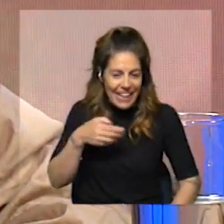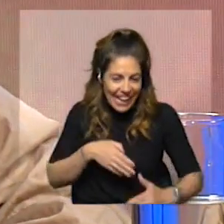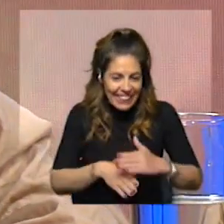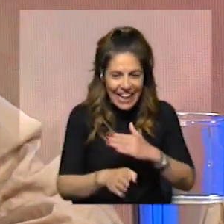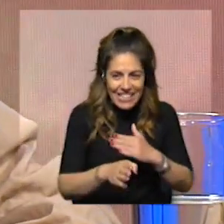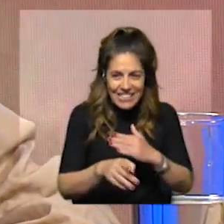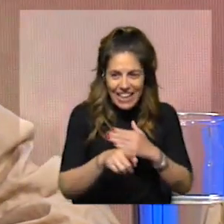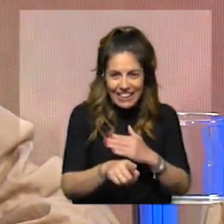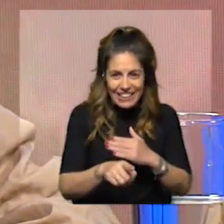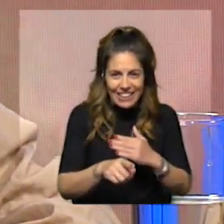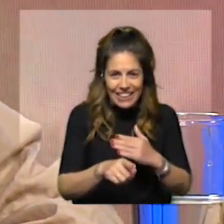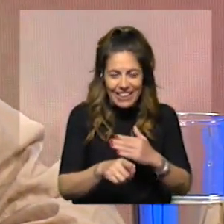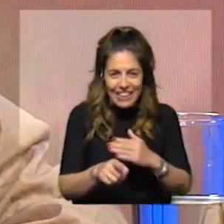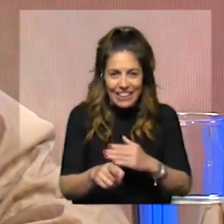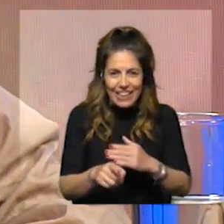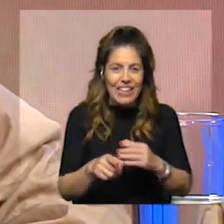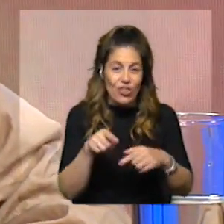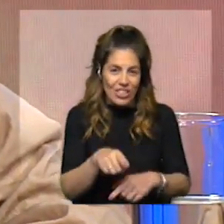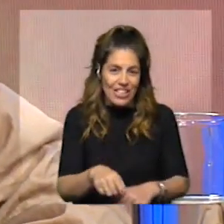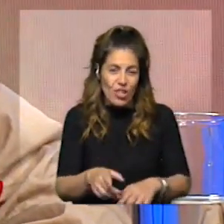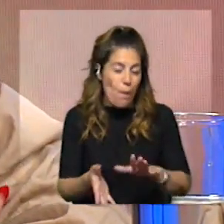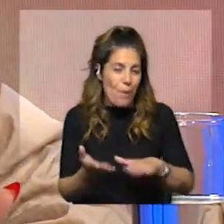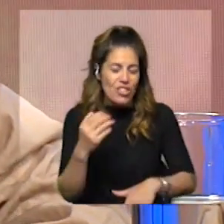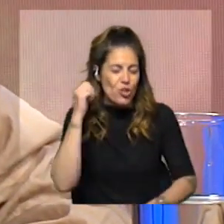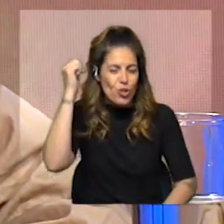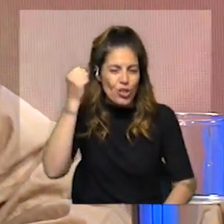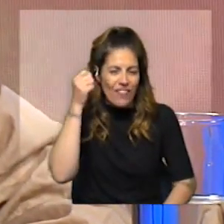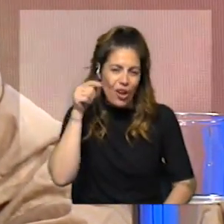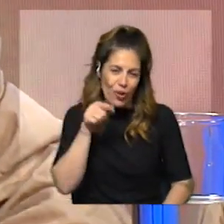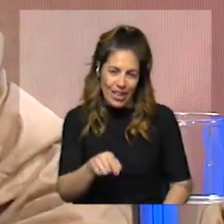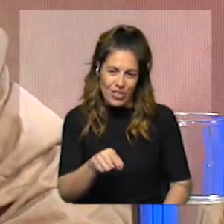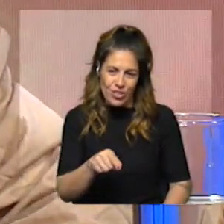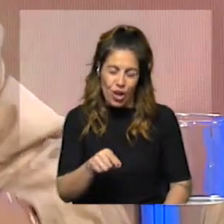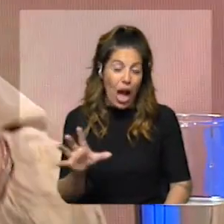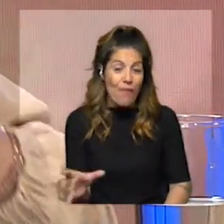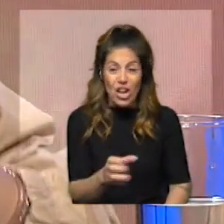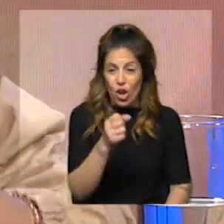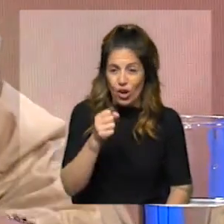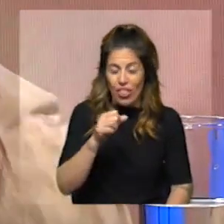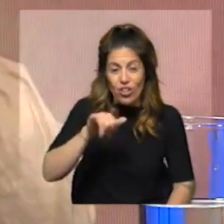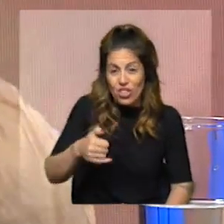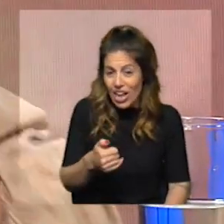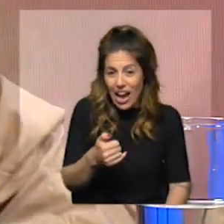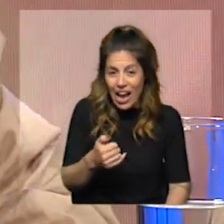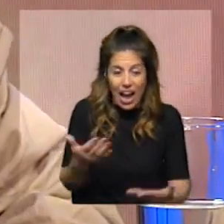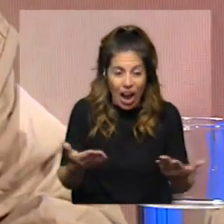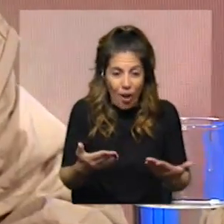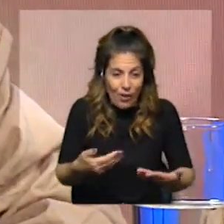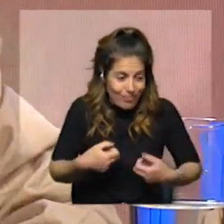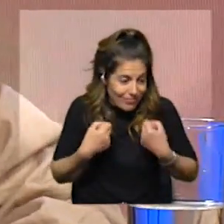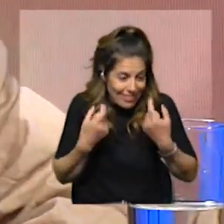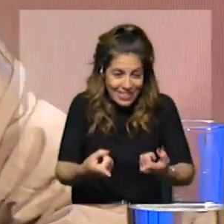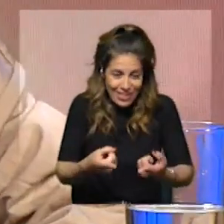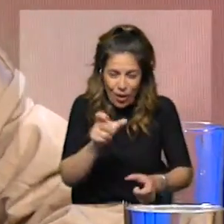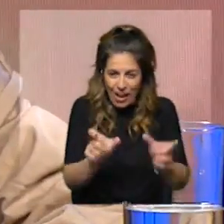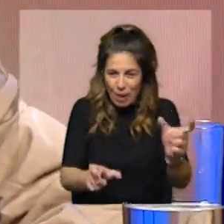la entrada. Entonces, creo que más que nada soñaba con eso y haberlo logrado. O sea, ya lo tenemos en las manos, ahora solamente falta entregárselo al